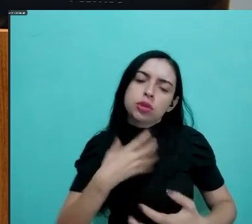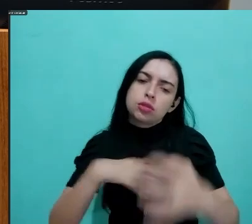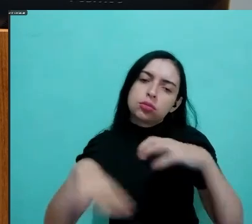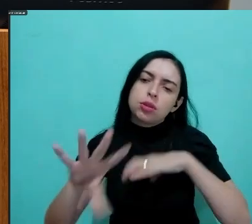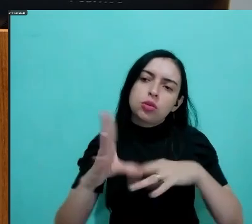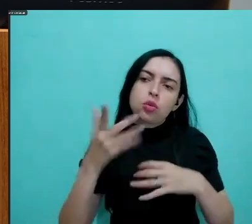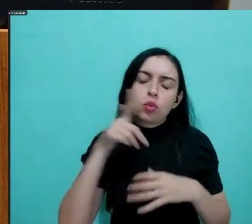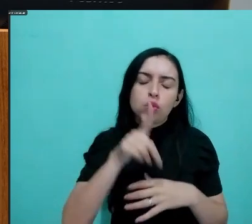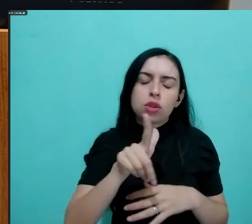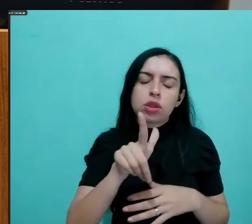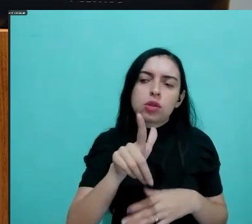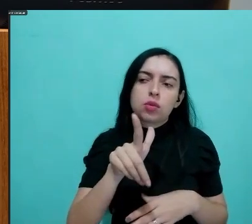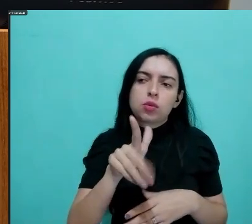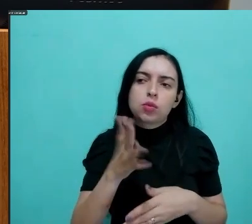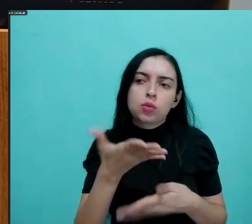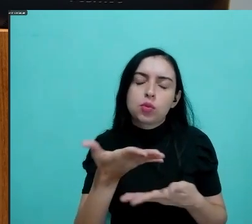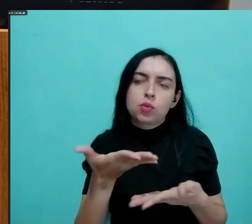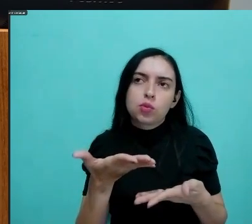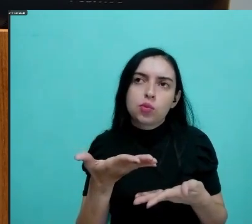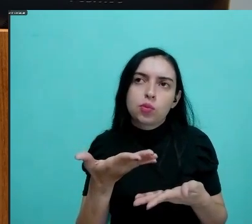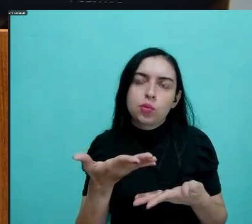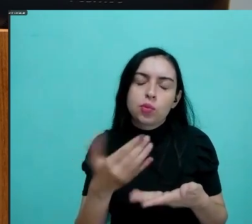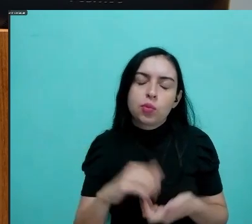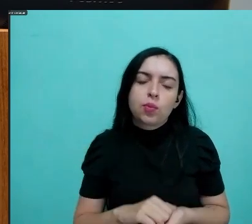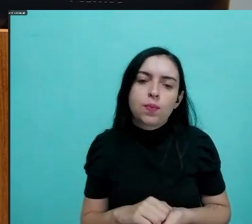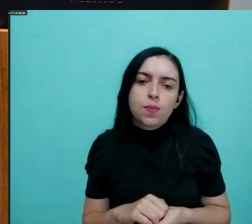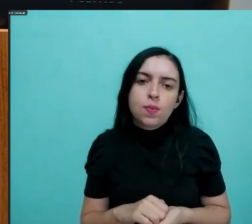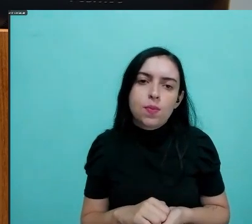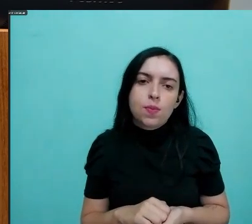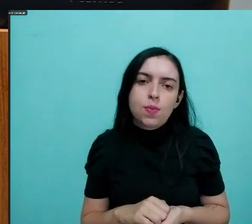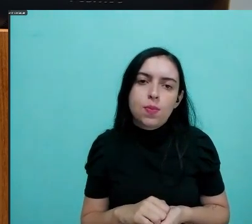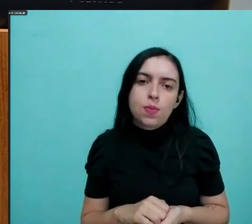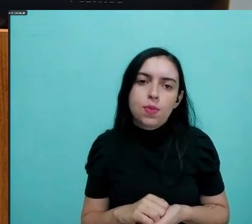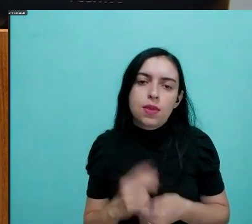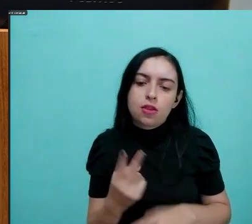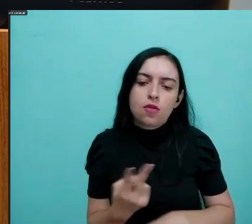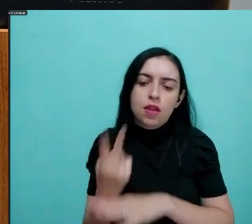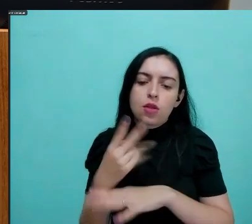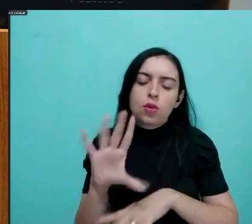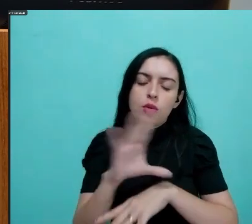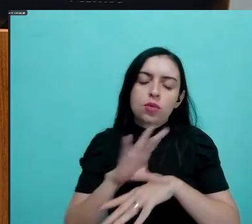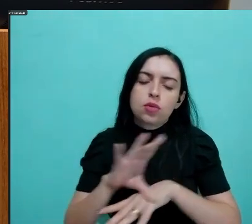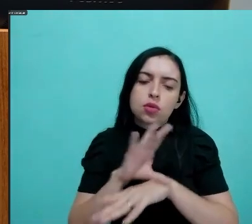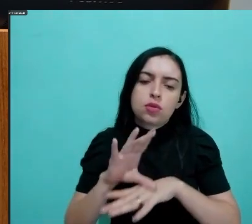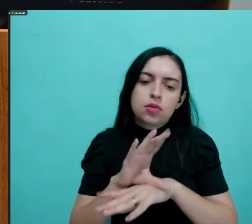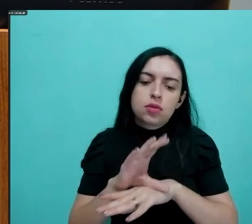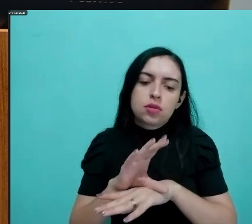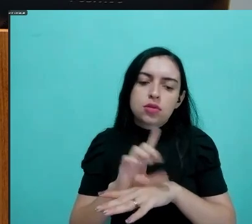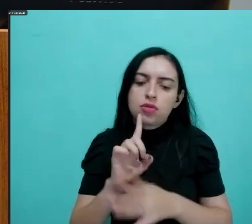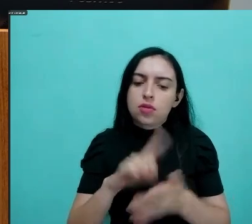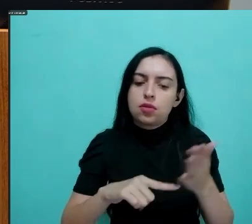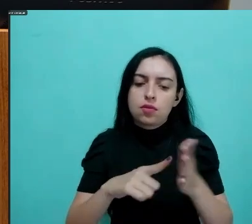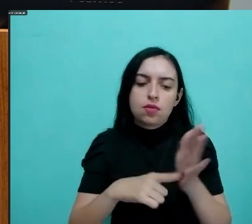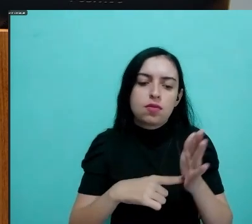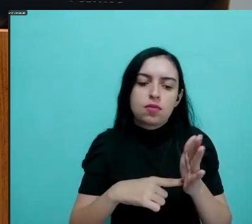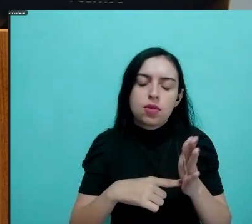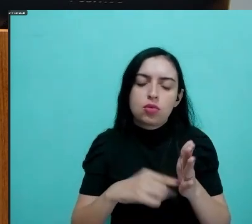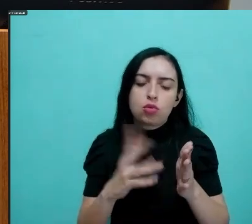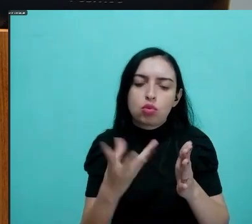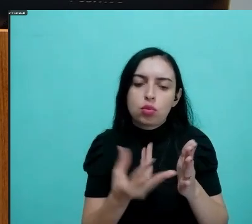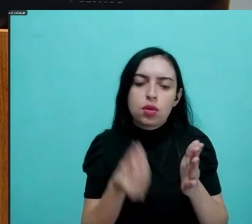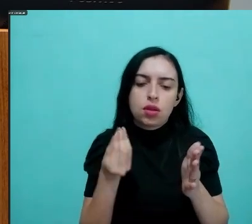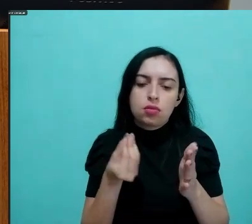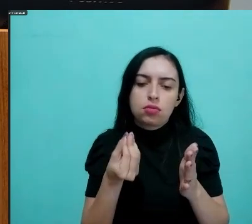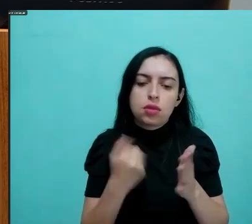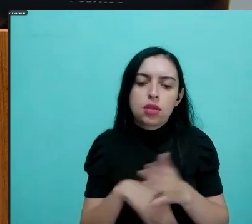consagró el valor constitucional y la invocabilidad total del principio